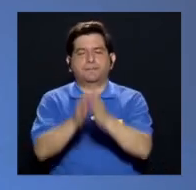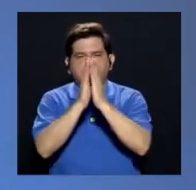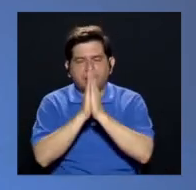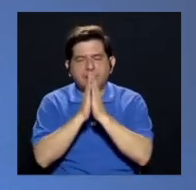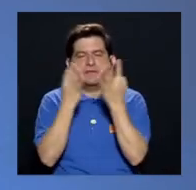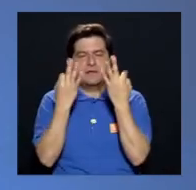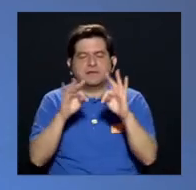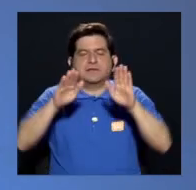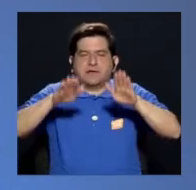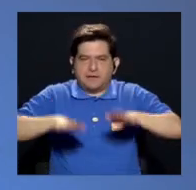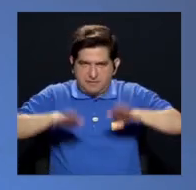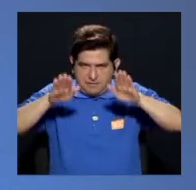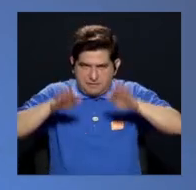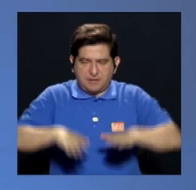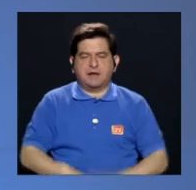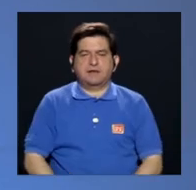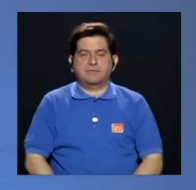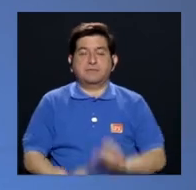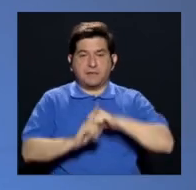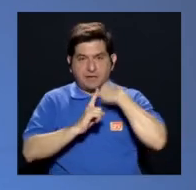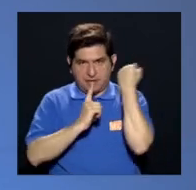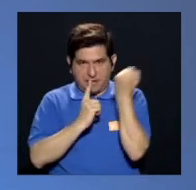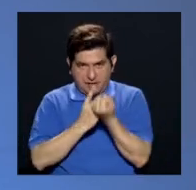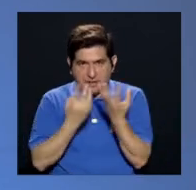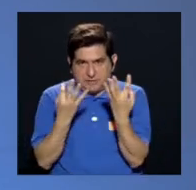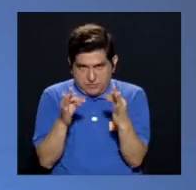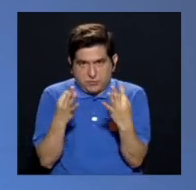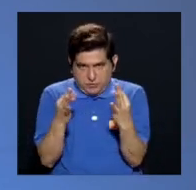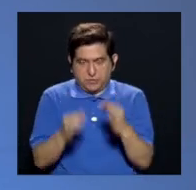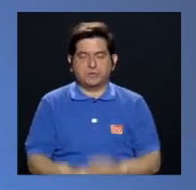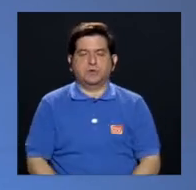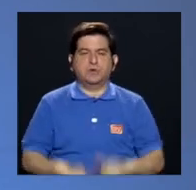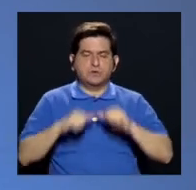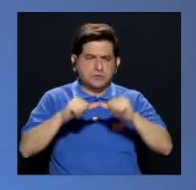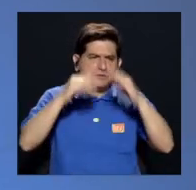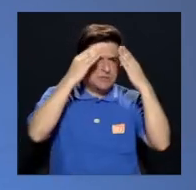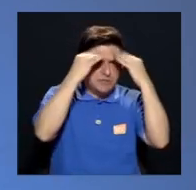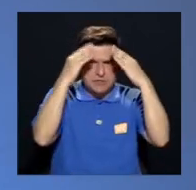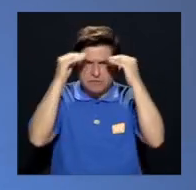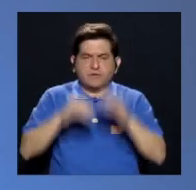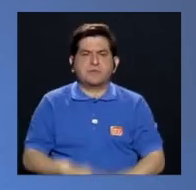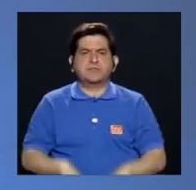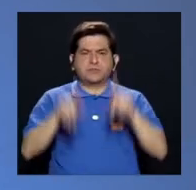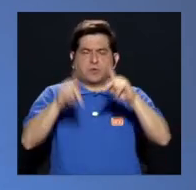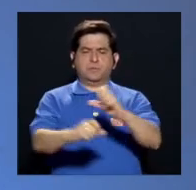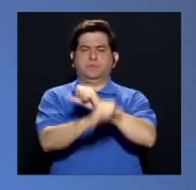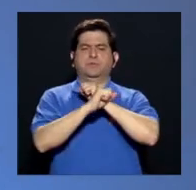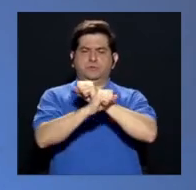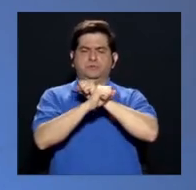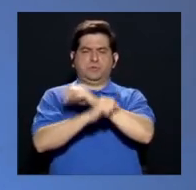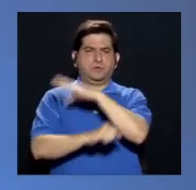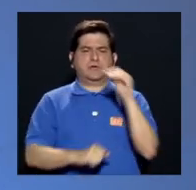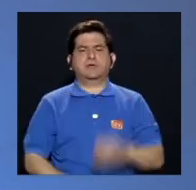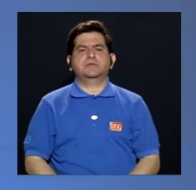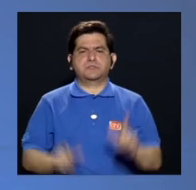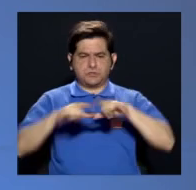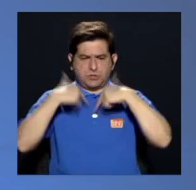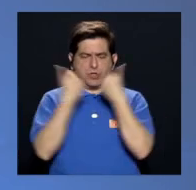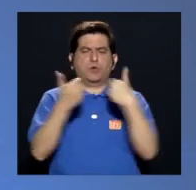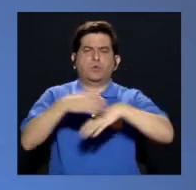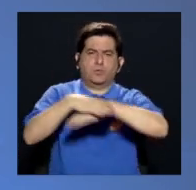rogamos tratar de mantener la calma en la medida de lo posible, seguir las indicaciones del personal de seguridad y las brigadas